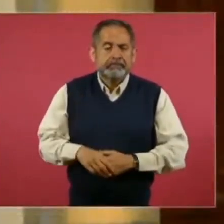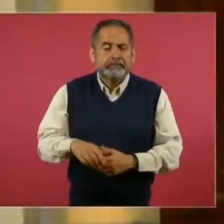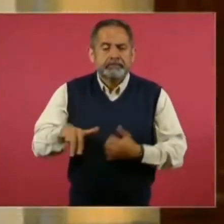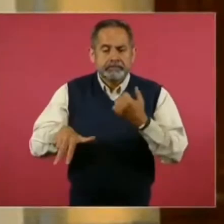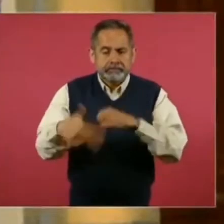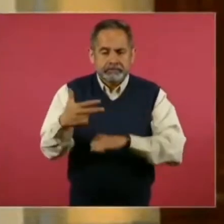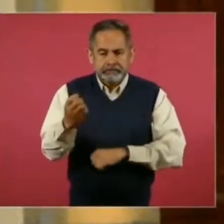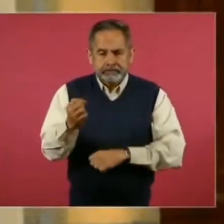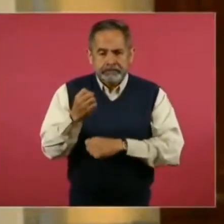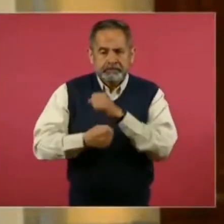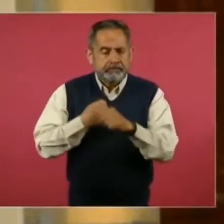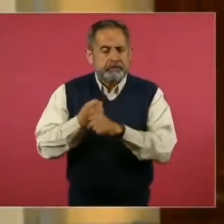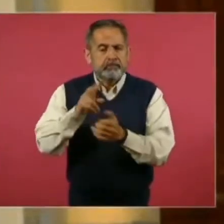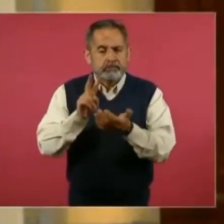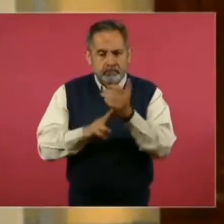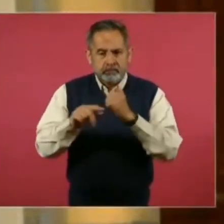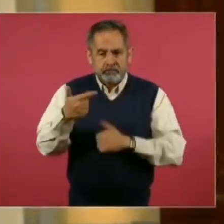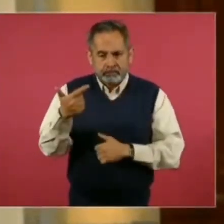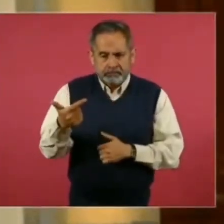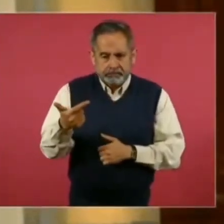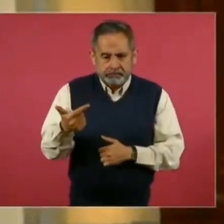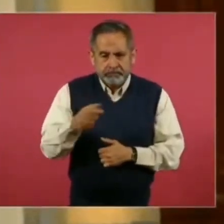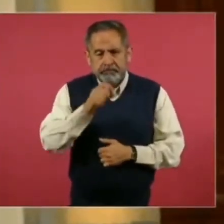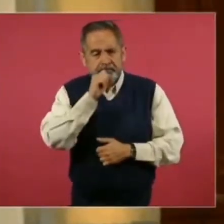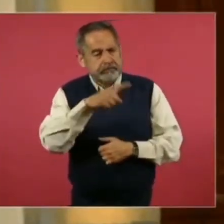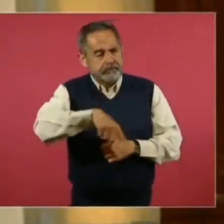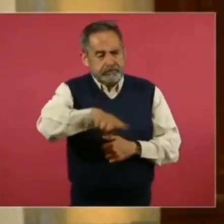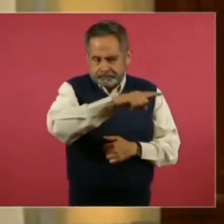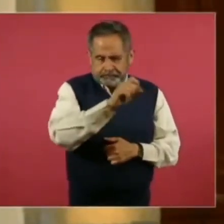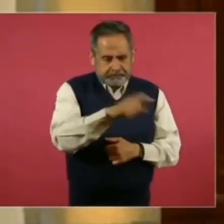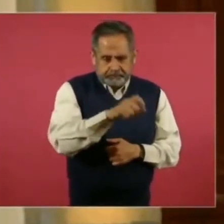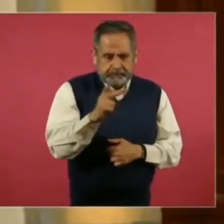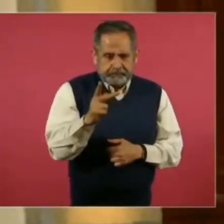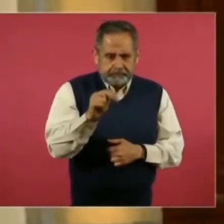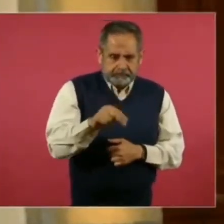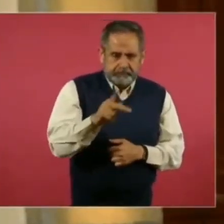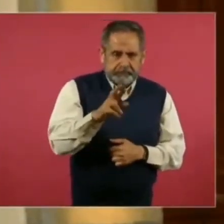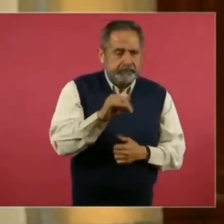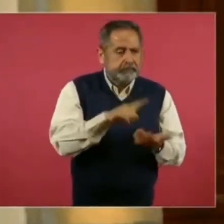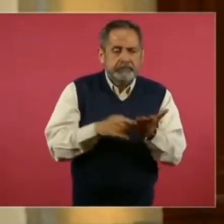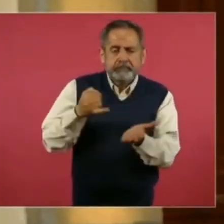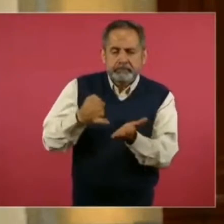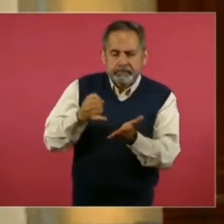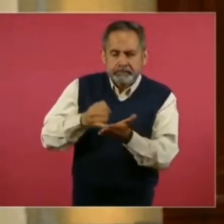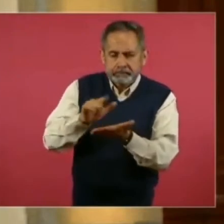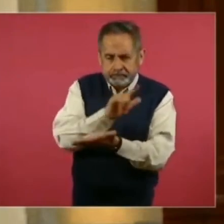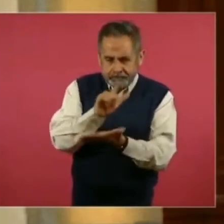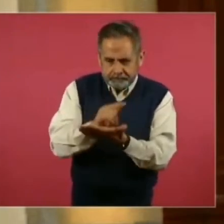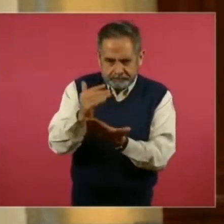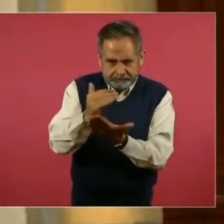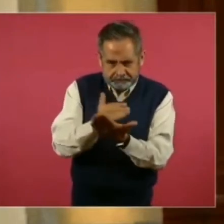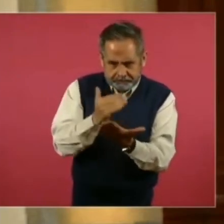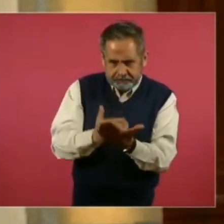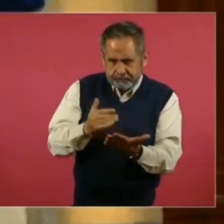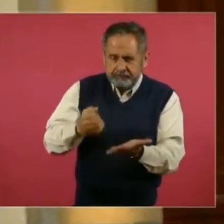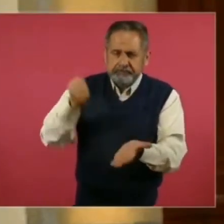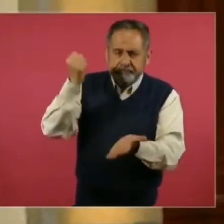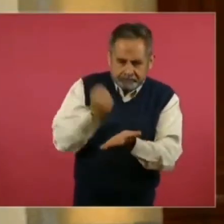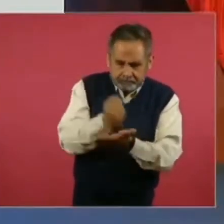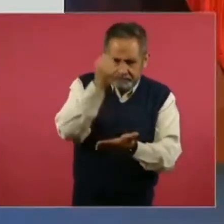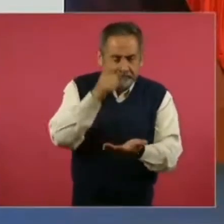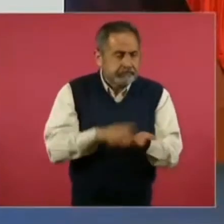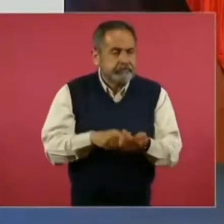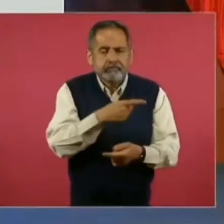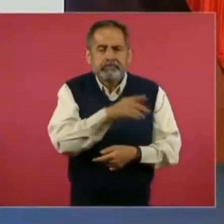de 2007, los mismos legisladores aprobaron un paquete fiscal que incluyó la creación de impuesto empresarial a